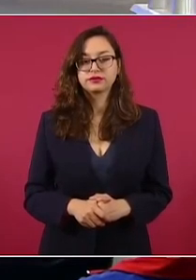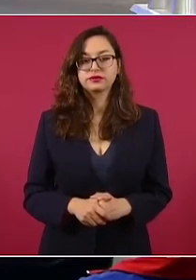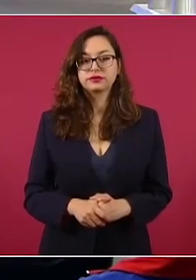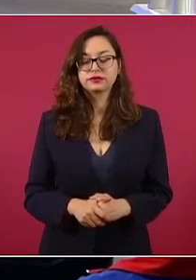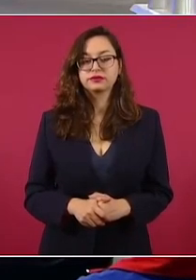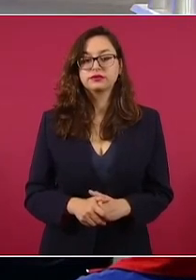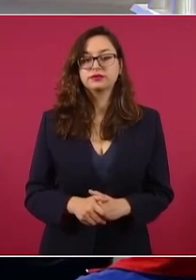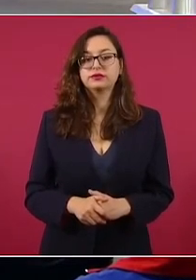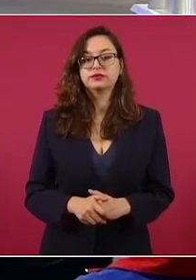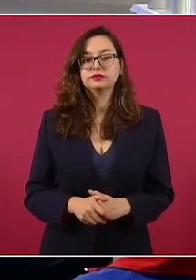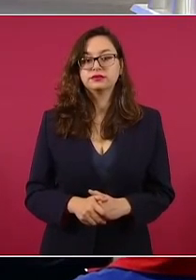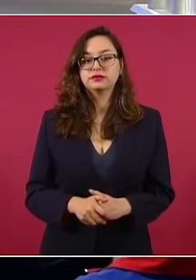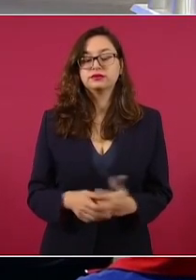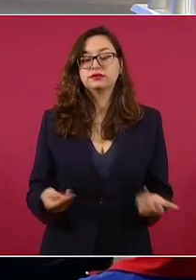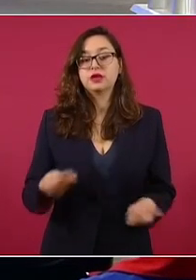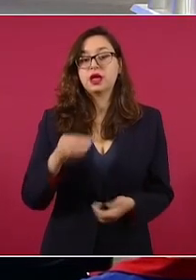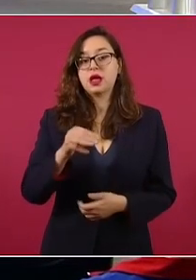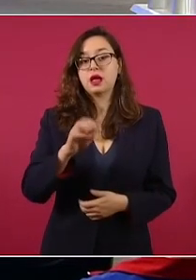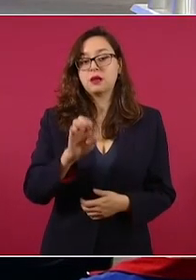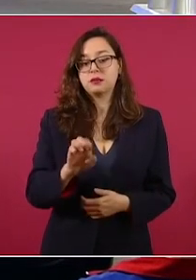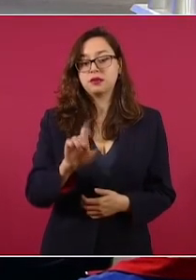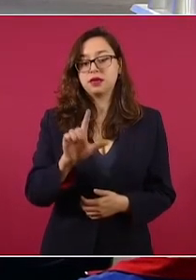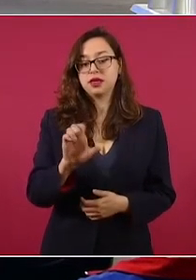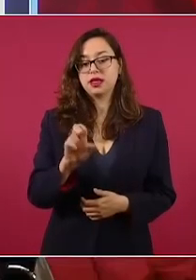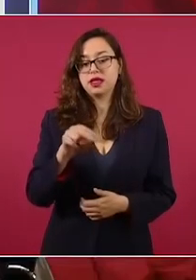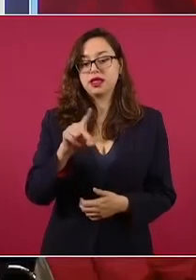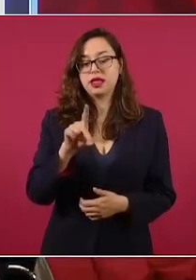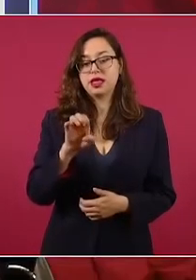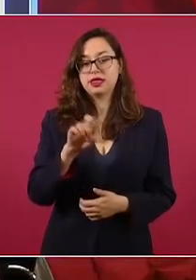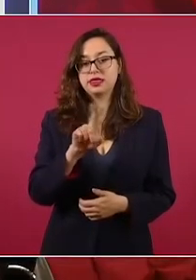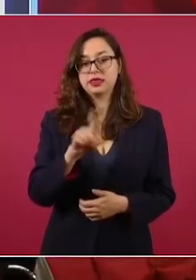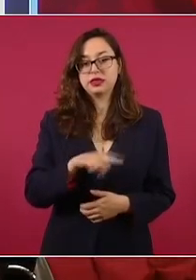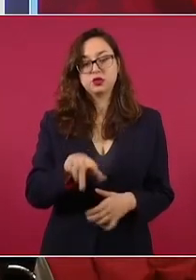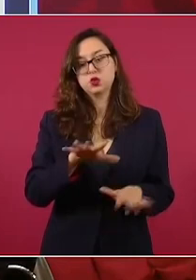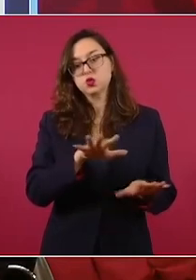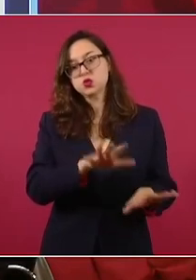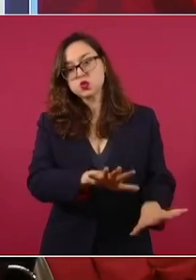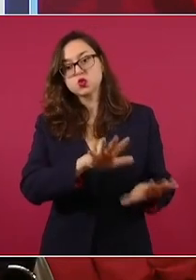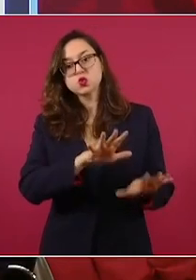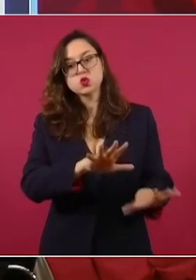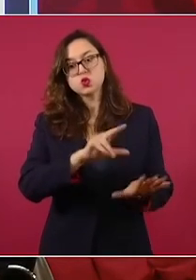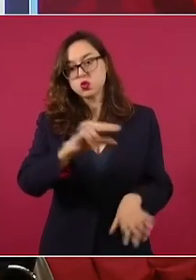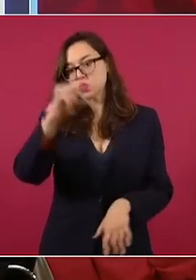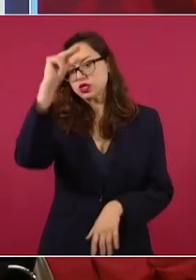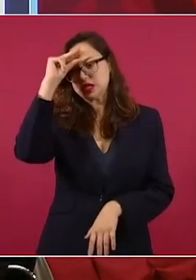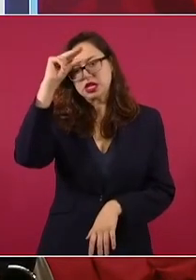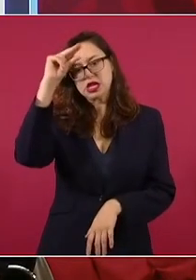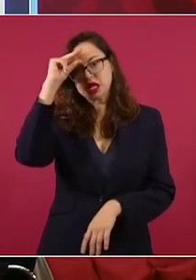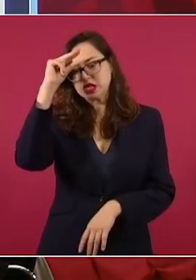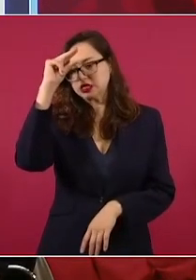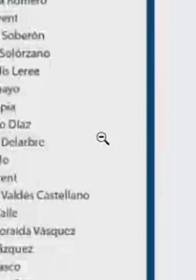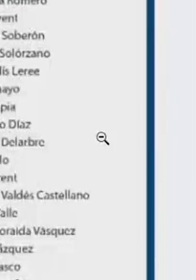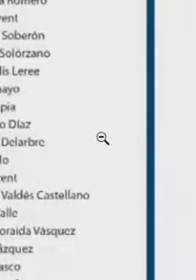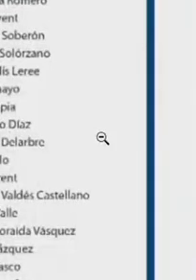Jorge Fernández Meléndez. Otra eminencia del periodismo.